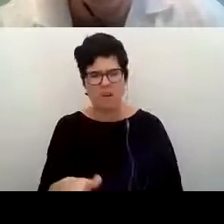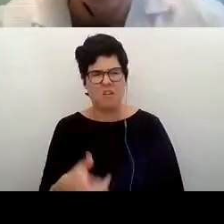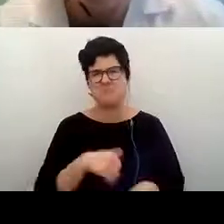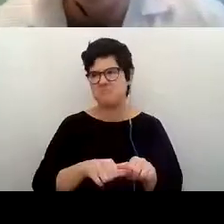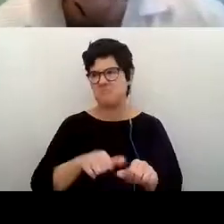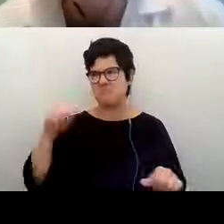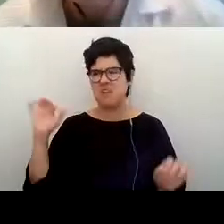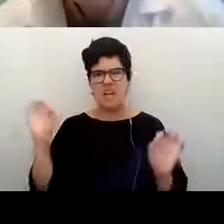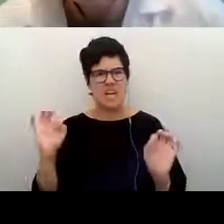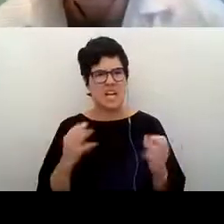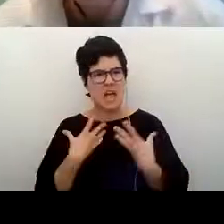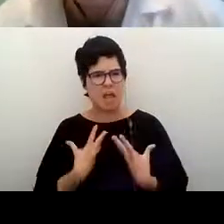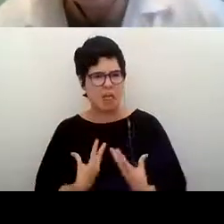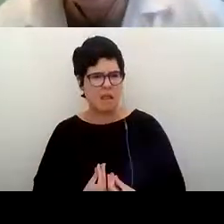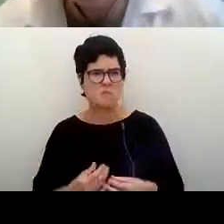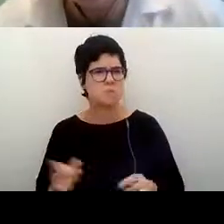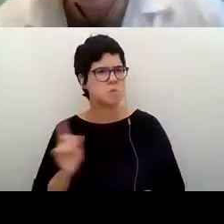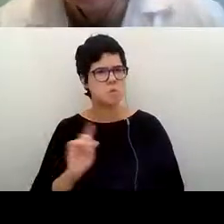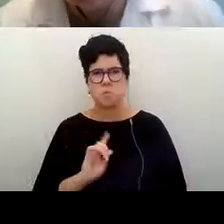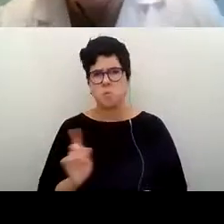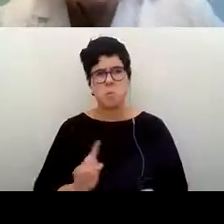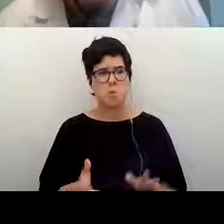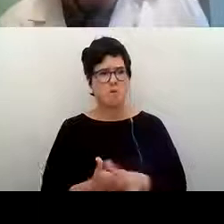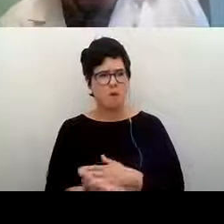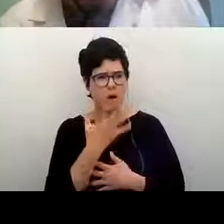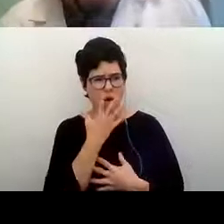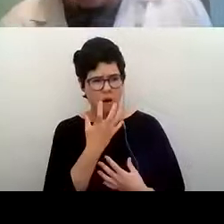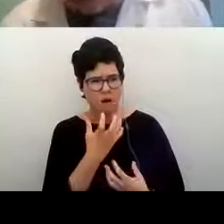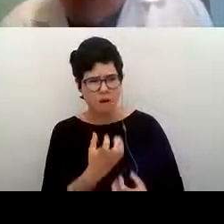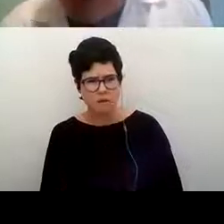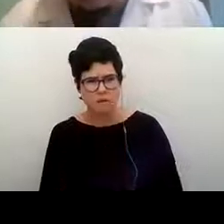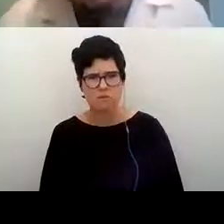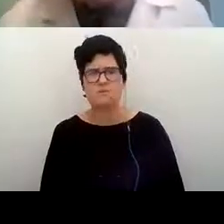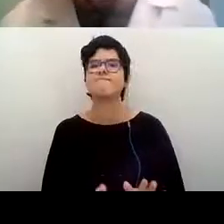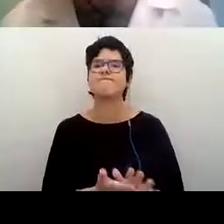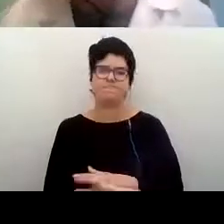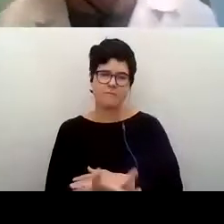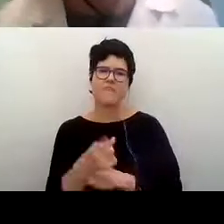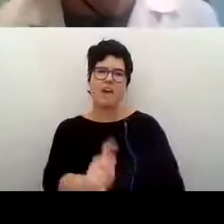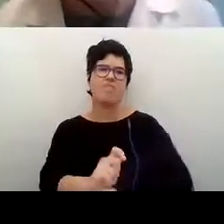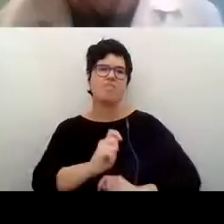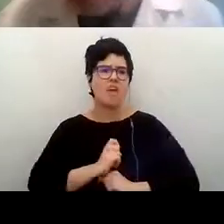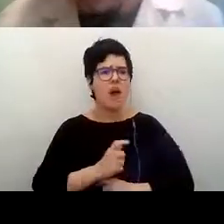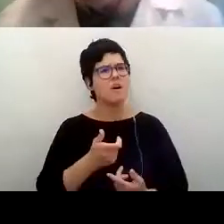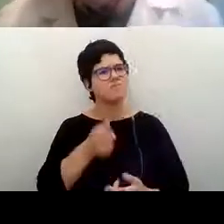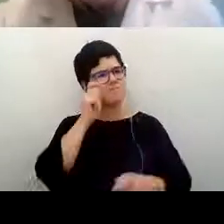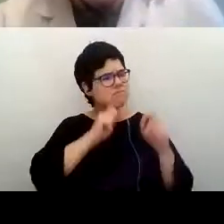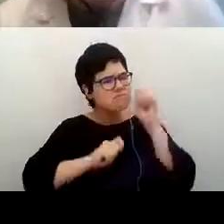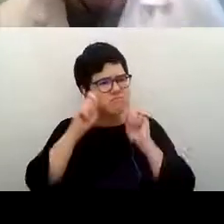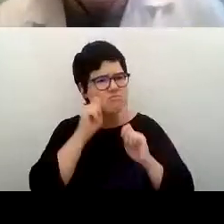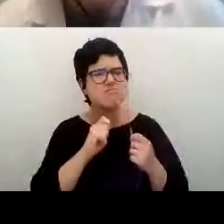esa tristeza. Si hablamos de la habilidad emocional, cuando sí que nos genera pues, ganas de llorar o un